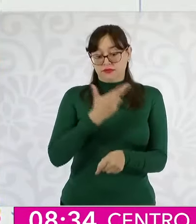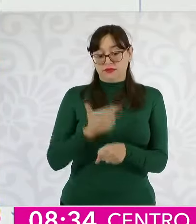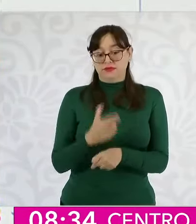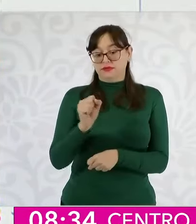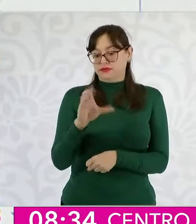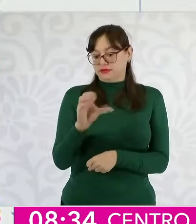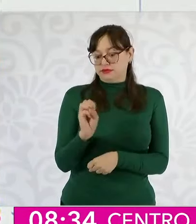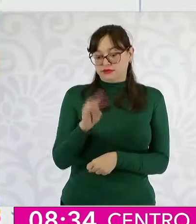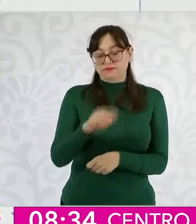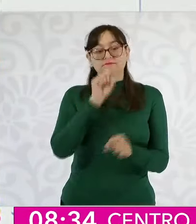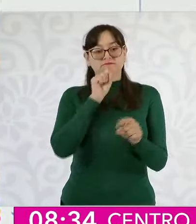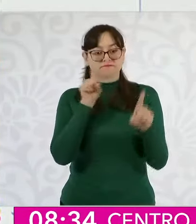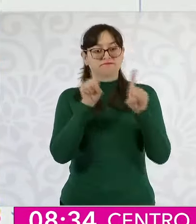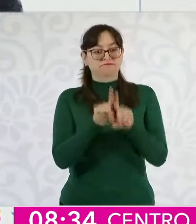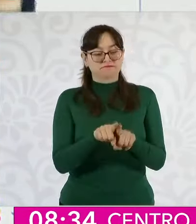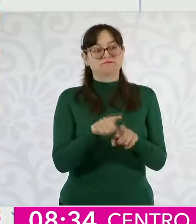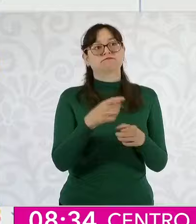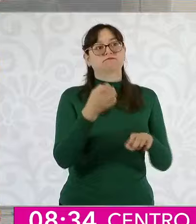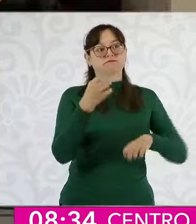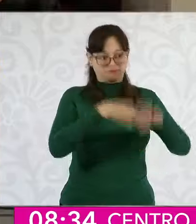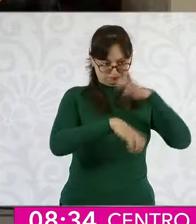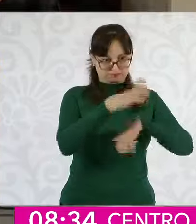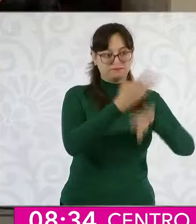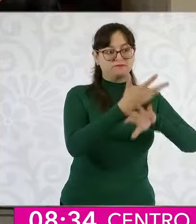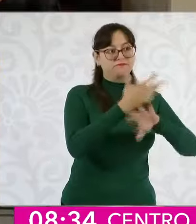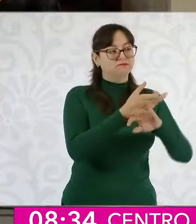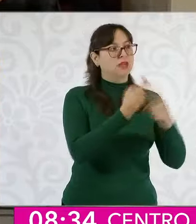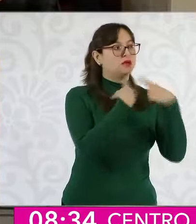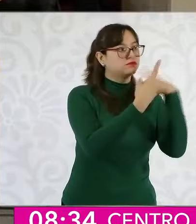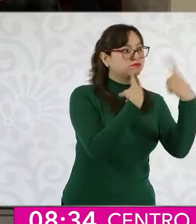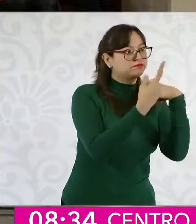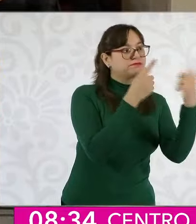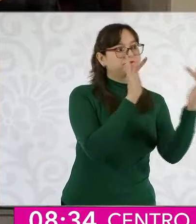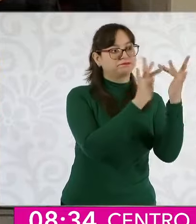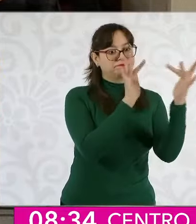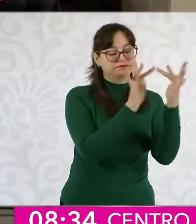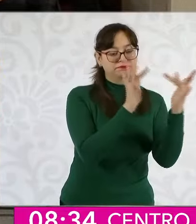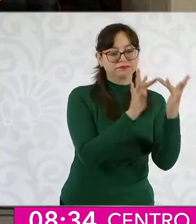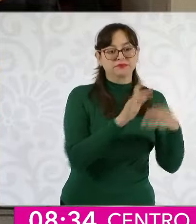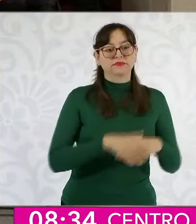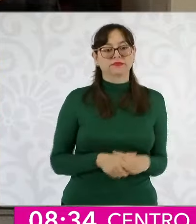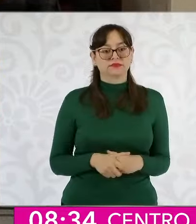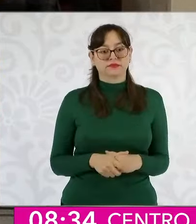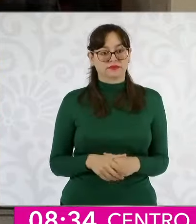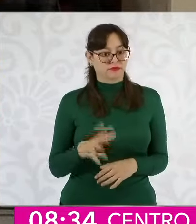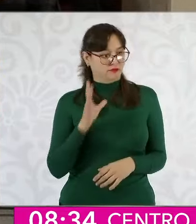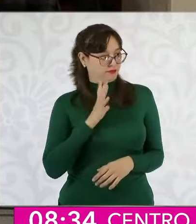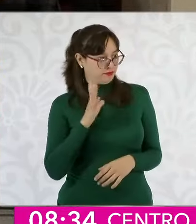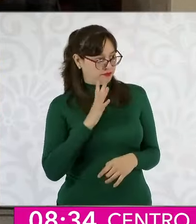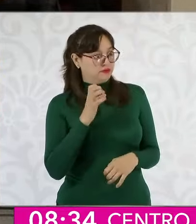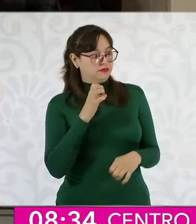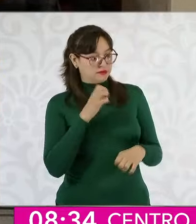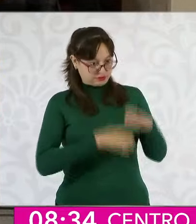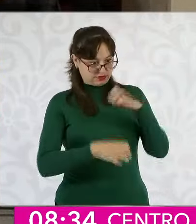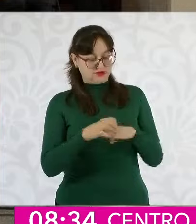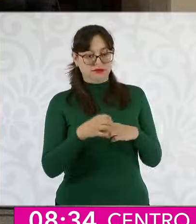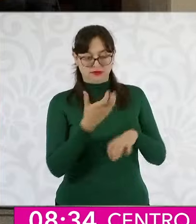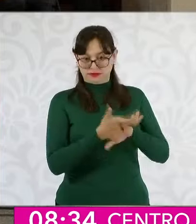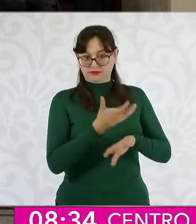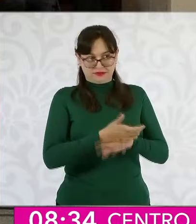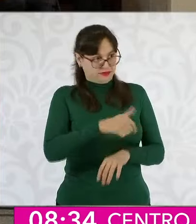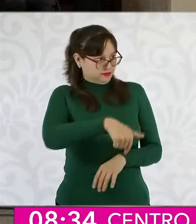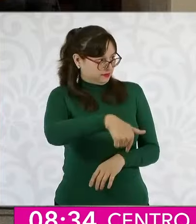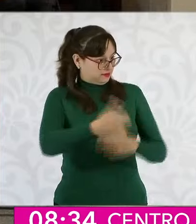pues está en diálogo con empresas mexicanas, empresas en Estados Unidos, está aquí la American Chamber, que es